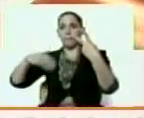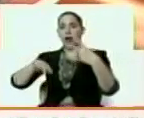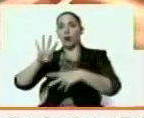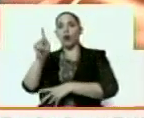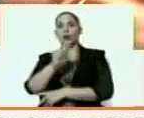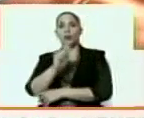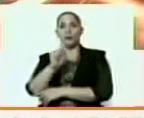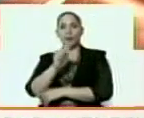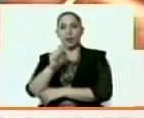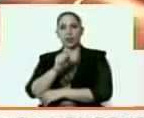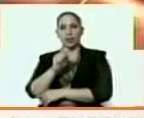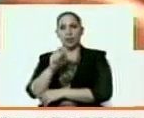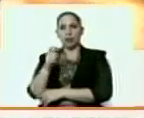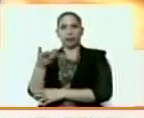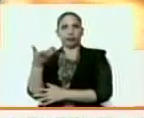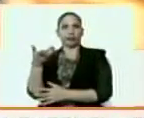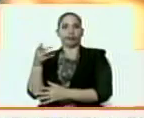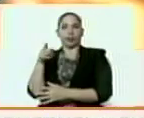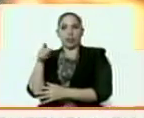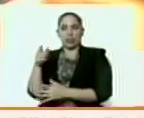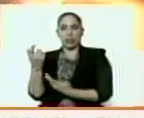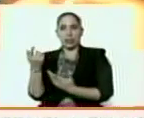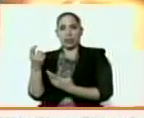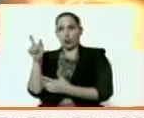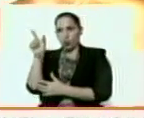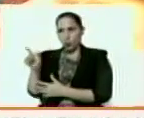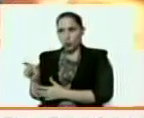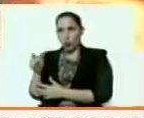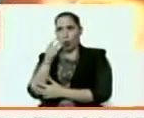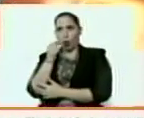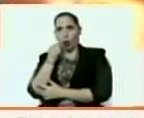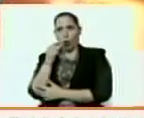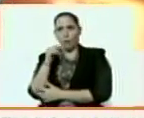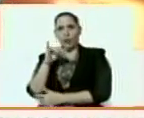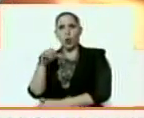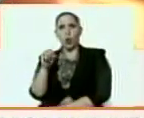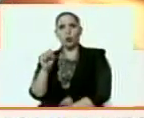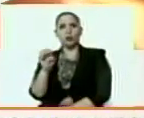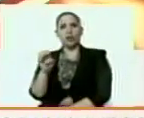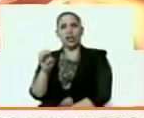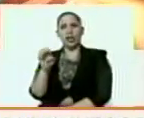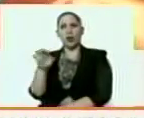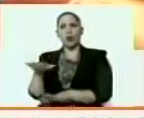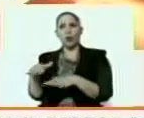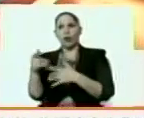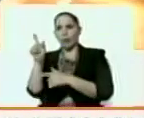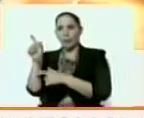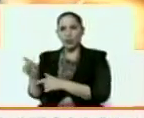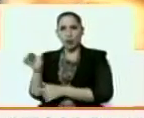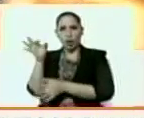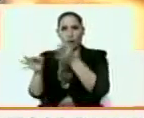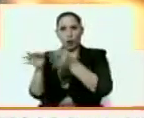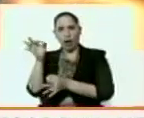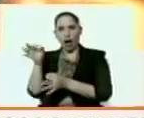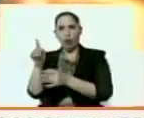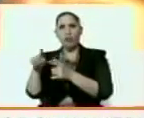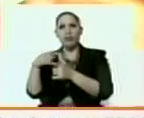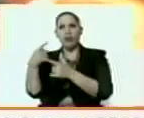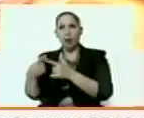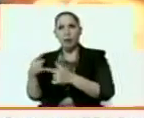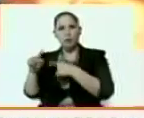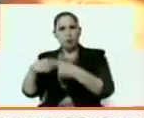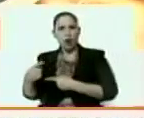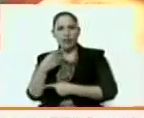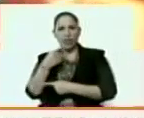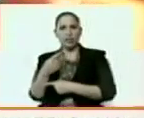4 meses, la situación de prevaricación del señor José Ignacio Hernández. Prevaricación es cuando una persona es abogado de una parte y luego se pasa para la contraparte.